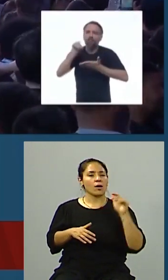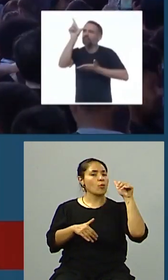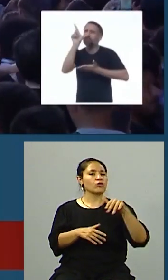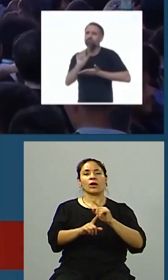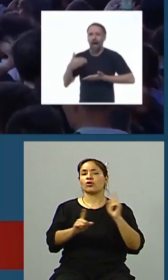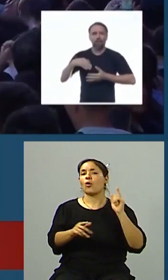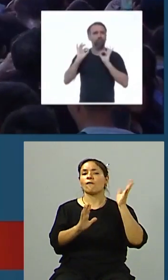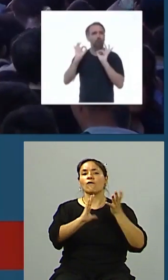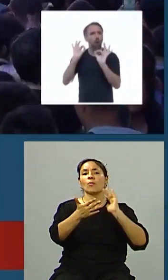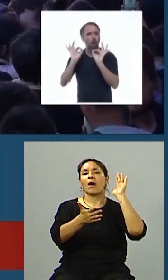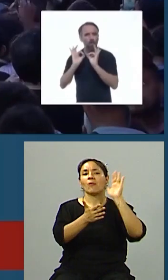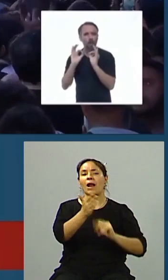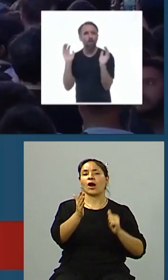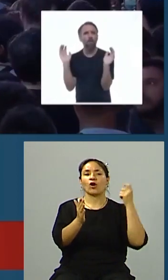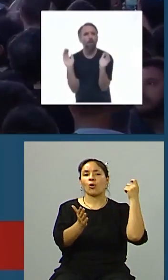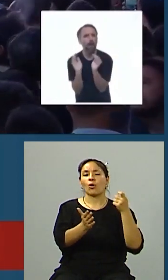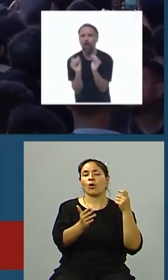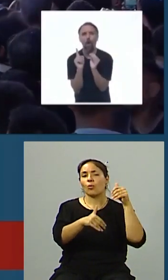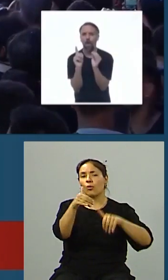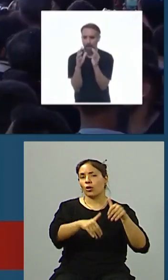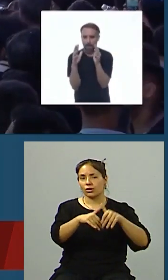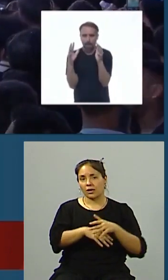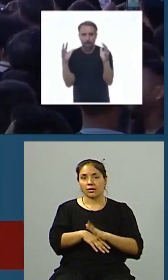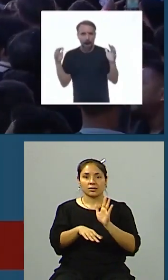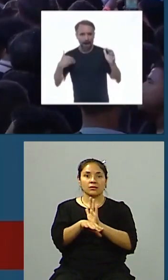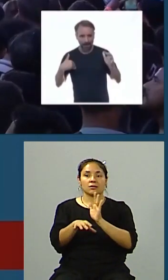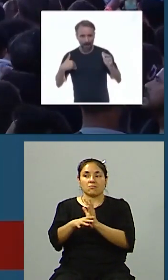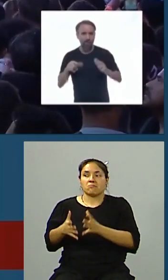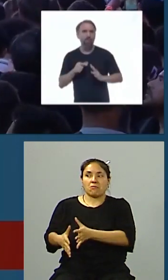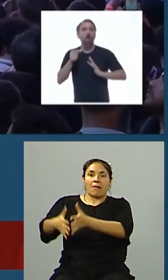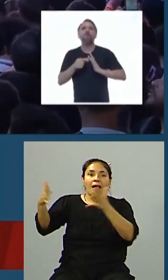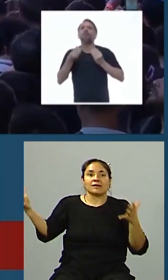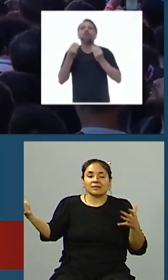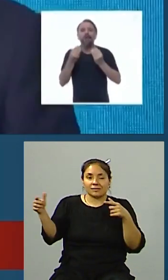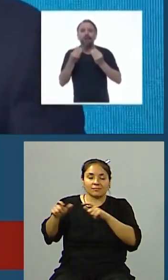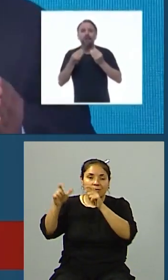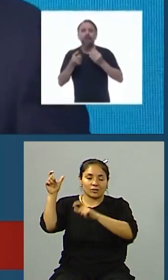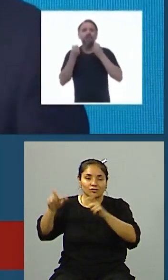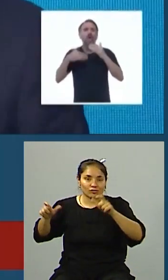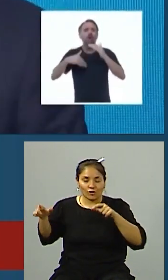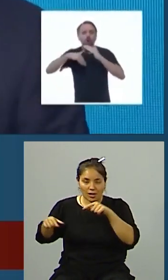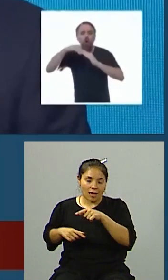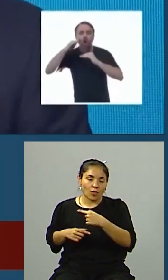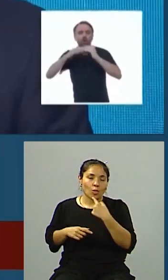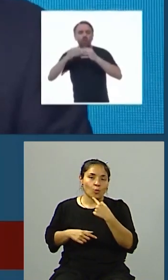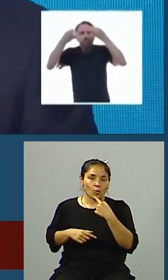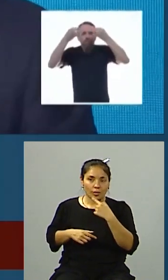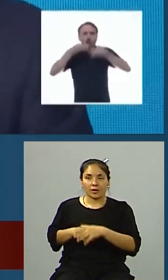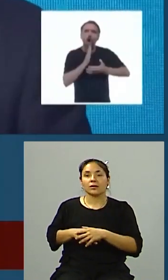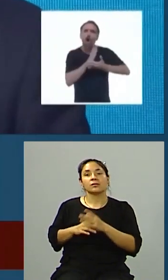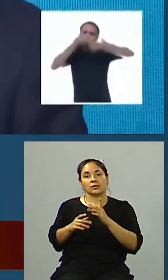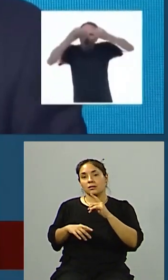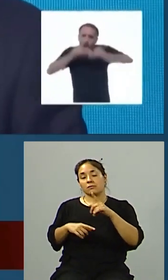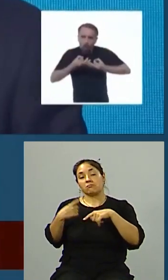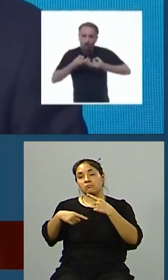que duplica, la diferencia entre los dos candidatos. Por lo tanto, es un escenario abierto que va a tener en estos últimos